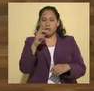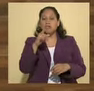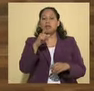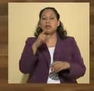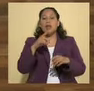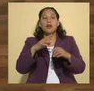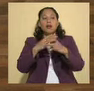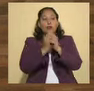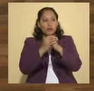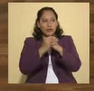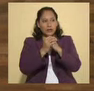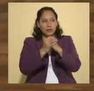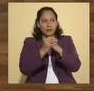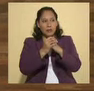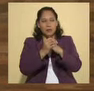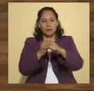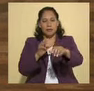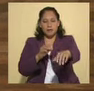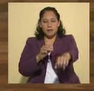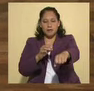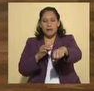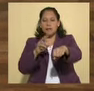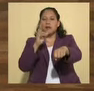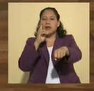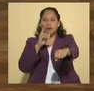jalo una rodilla.